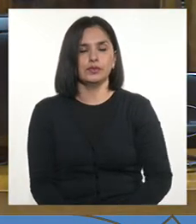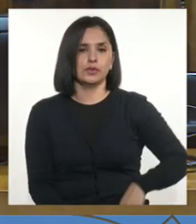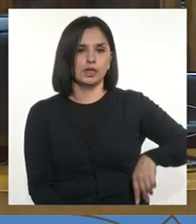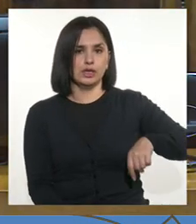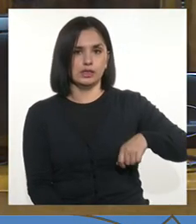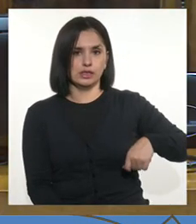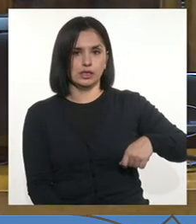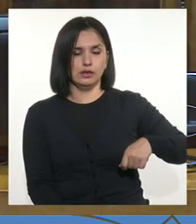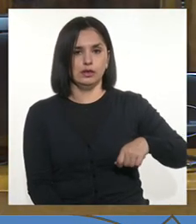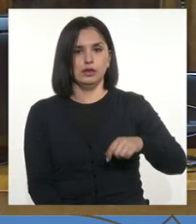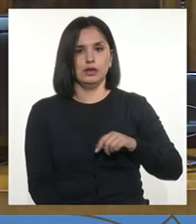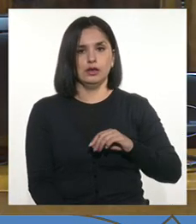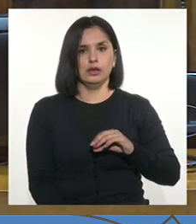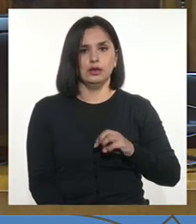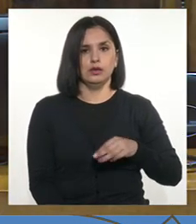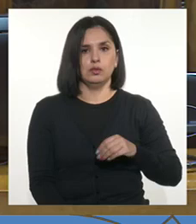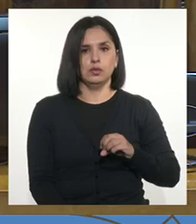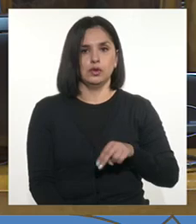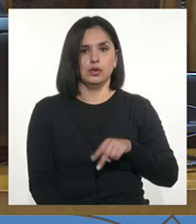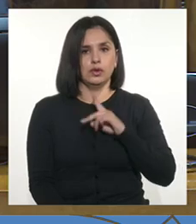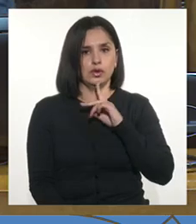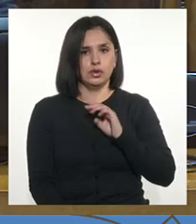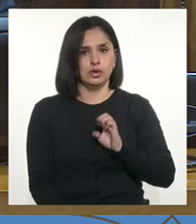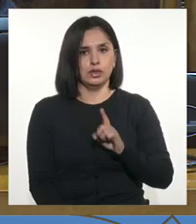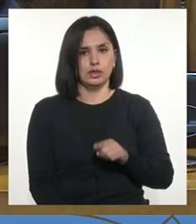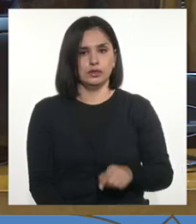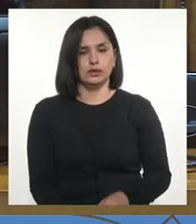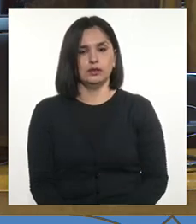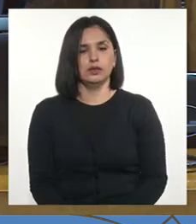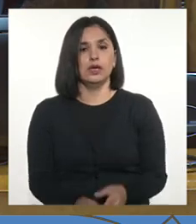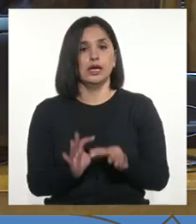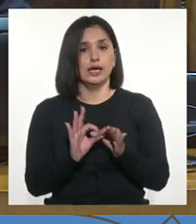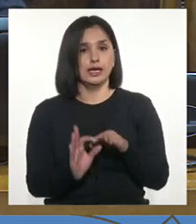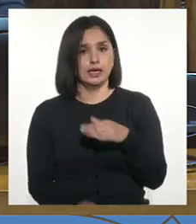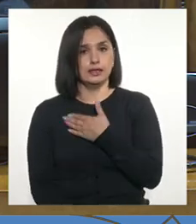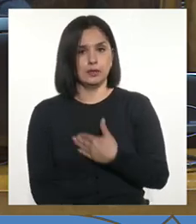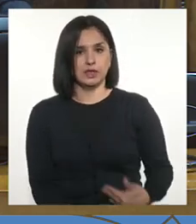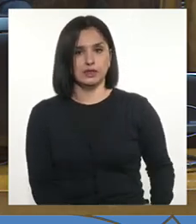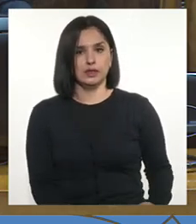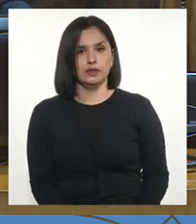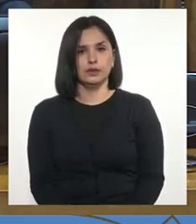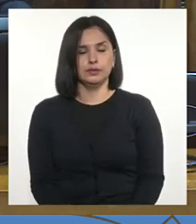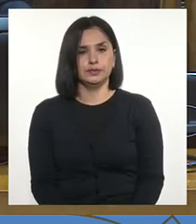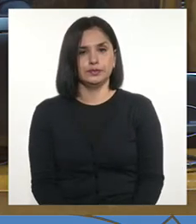la palabra a continuación el senador carlos montes gracias presidente